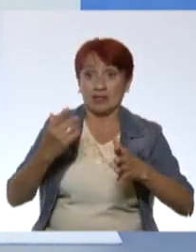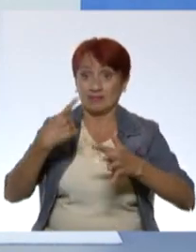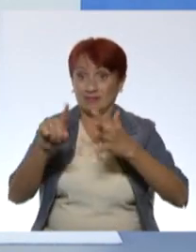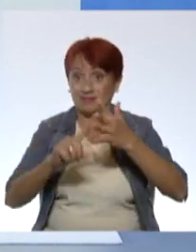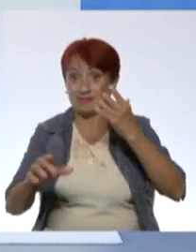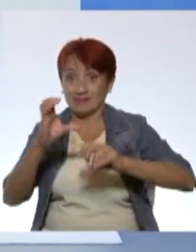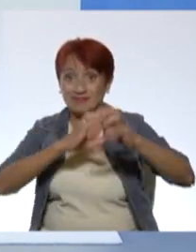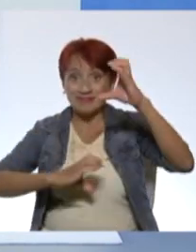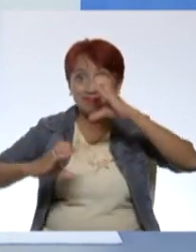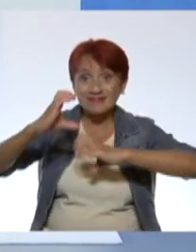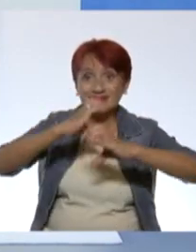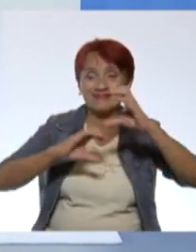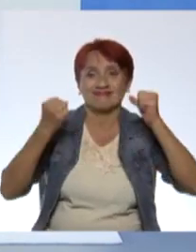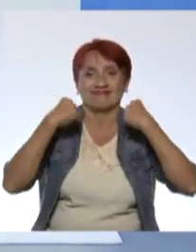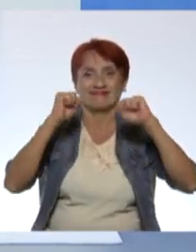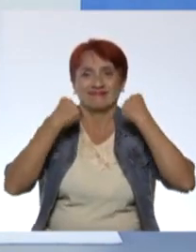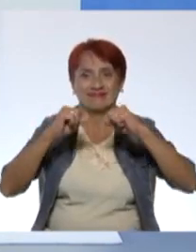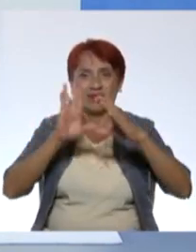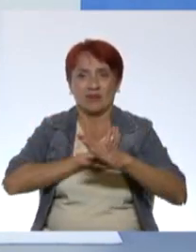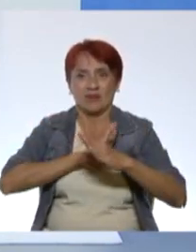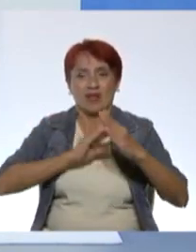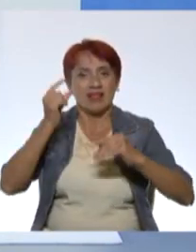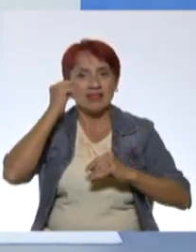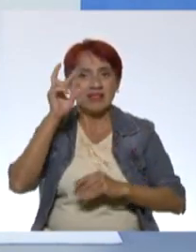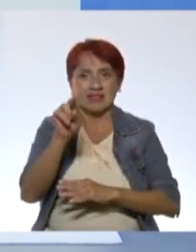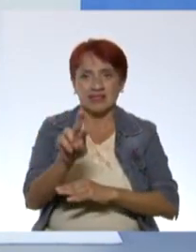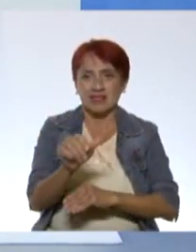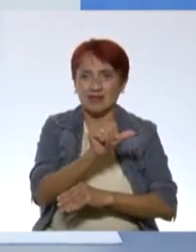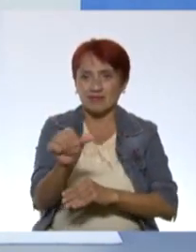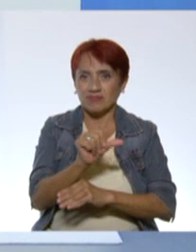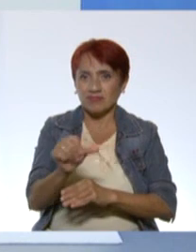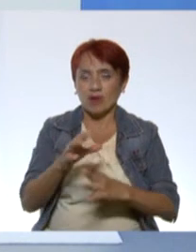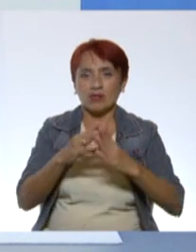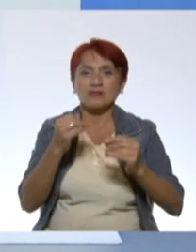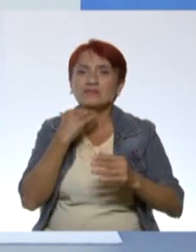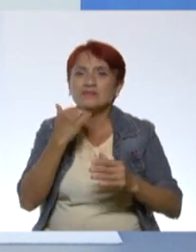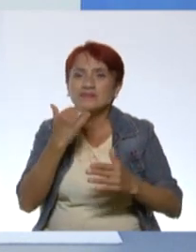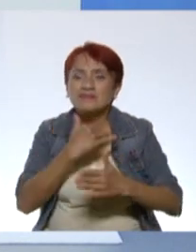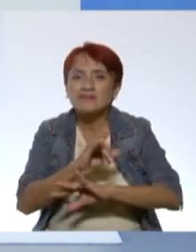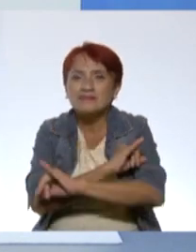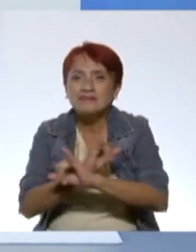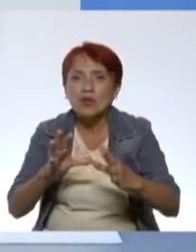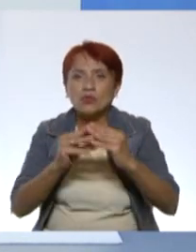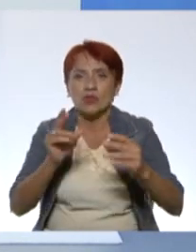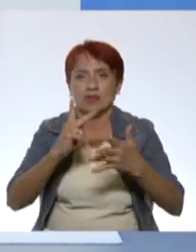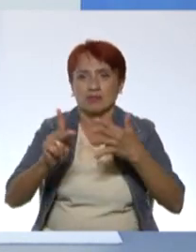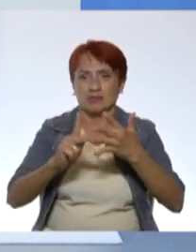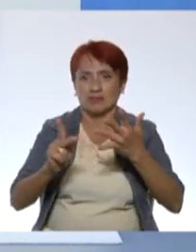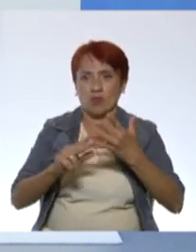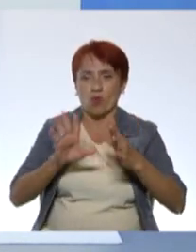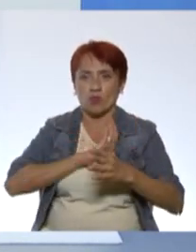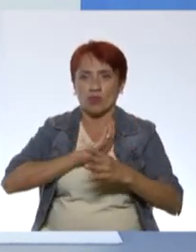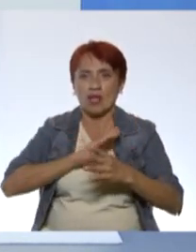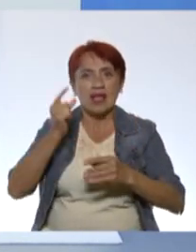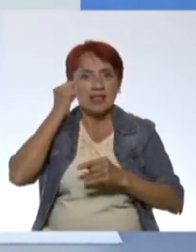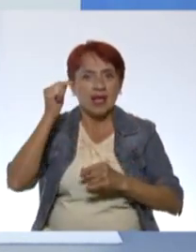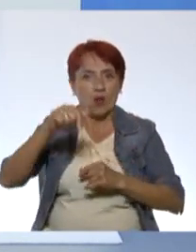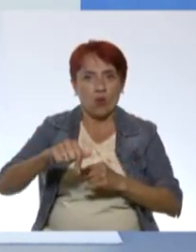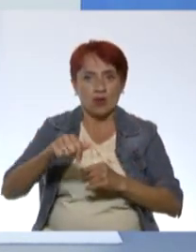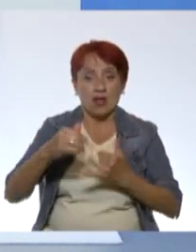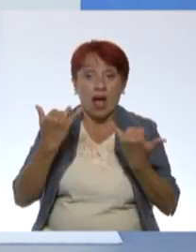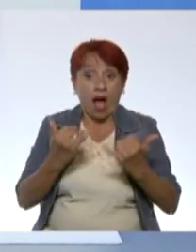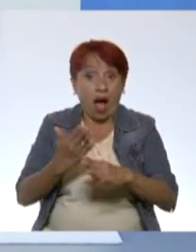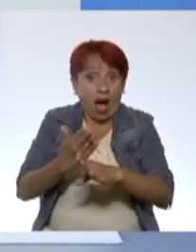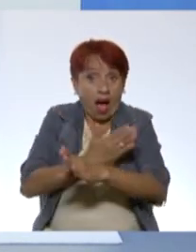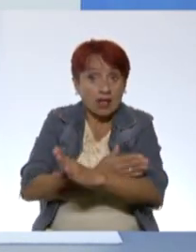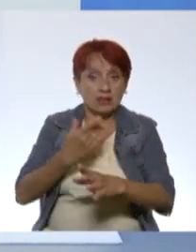una ciencia que ponemos en práctica en nuestro día a día. Y ya casi nos acercamos al final de nuestra programación por el día de hoy.